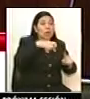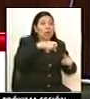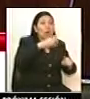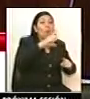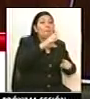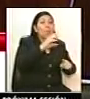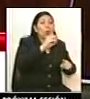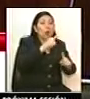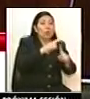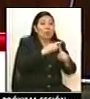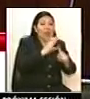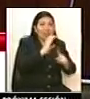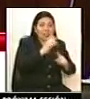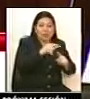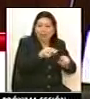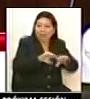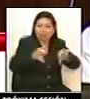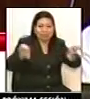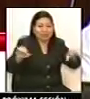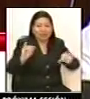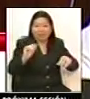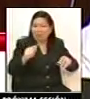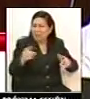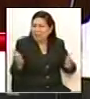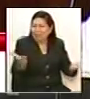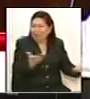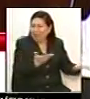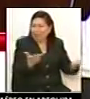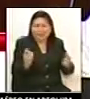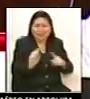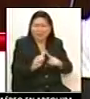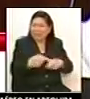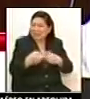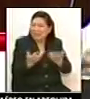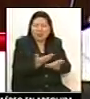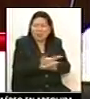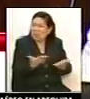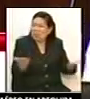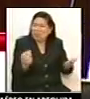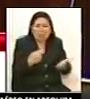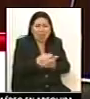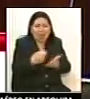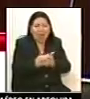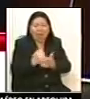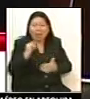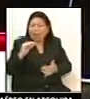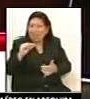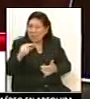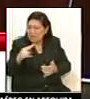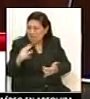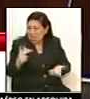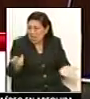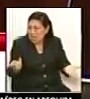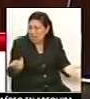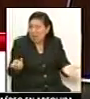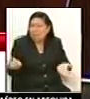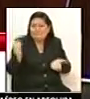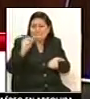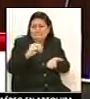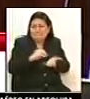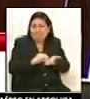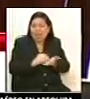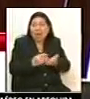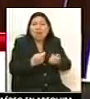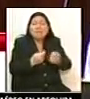te vas. Y no puedes estar pagando IGB de algo que no has producido. O sea, estarías pagando un IGB, digamos, adicional a la